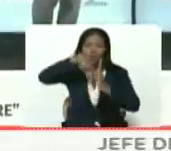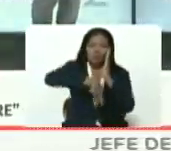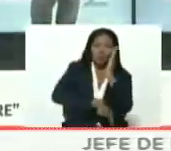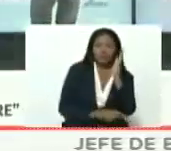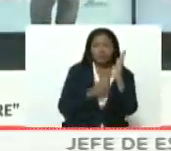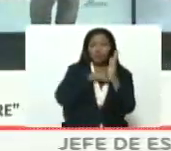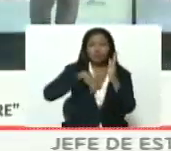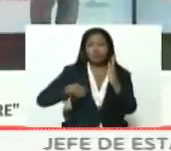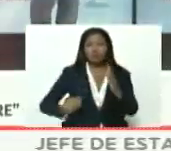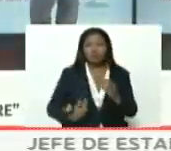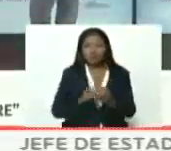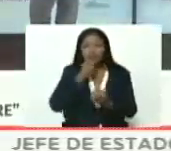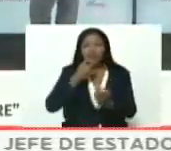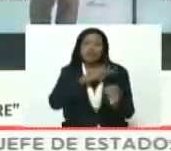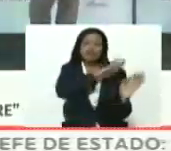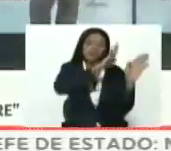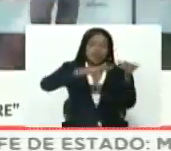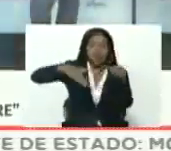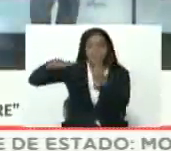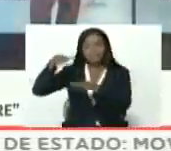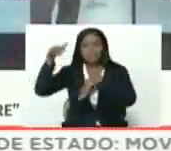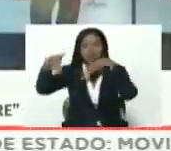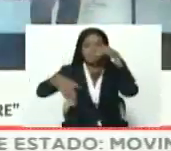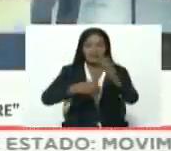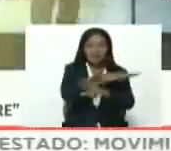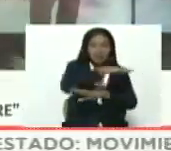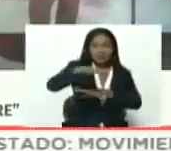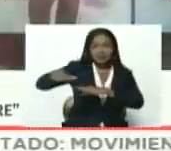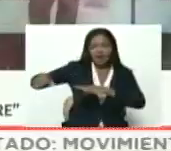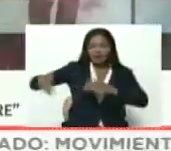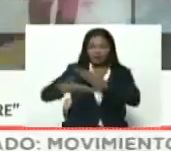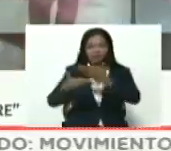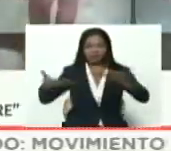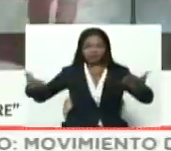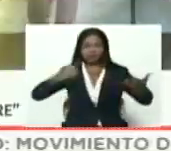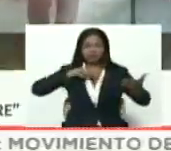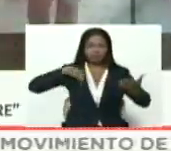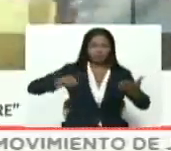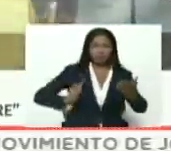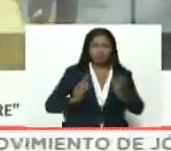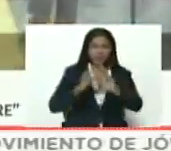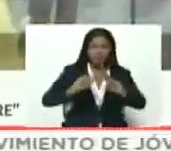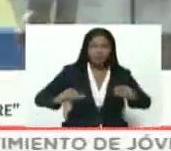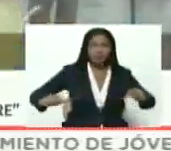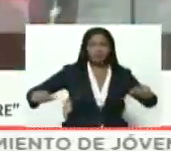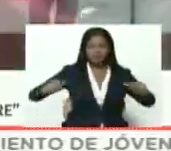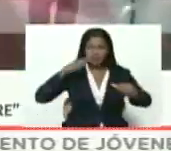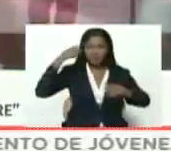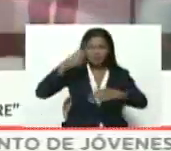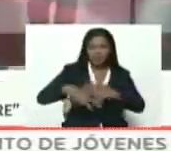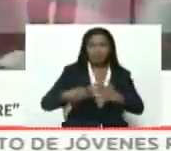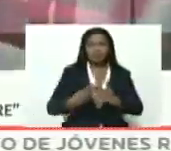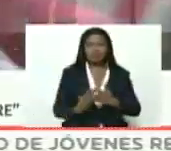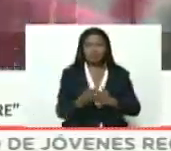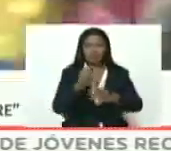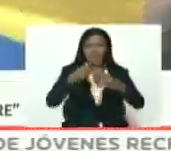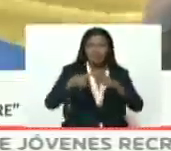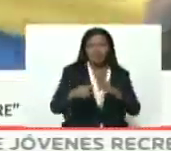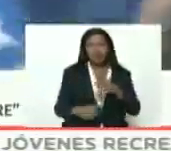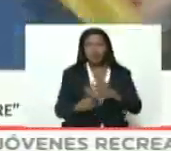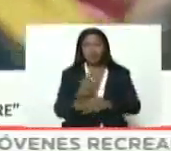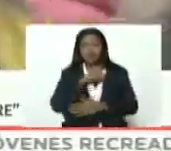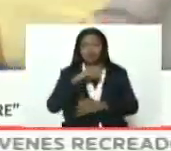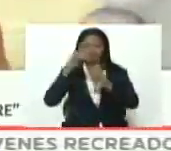en nuestras hermosas playas. El llano nos da la inmensidad y un territorio imponente, pero lo que